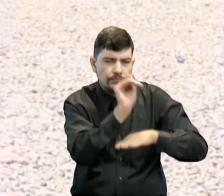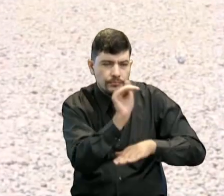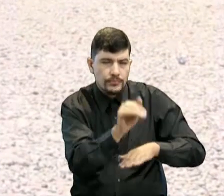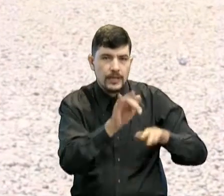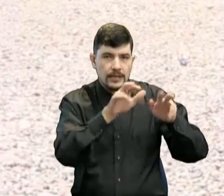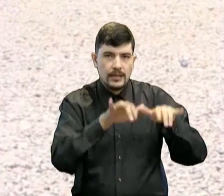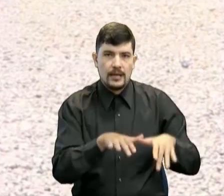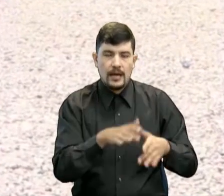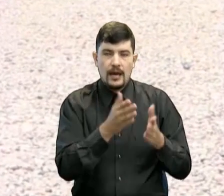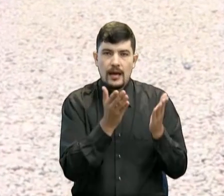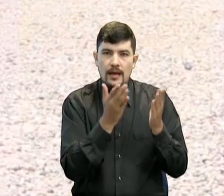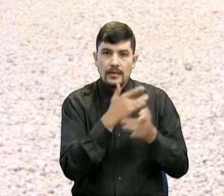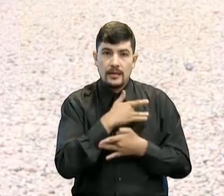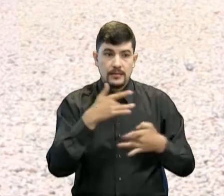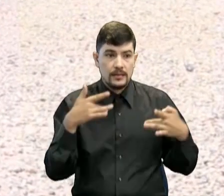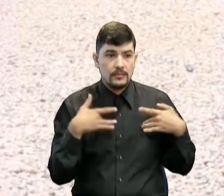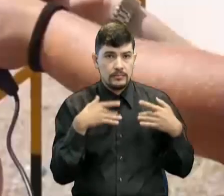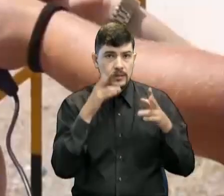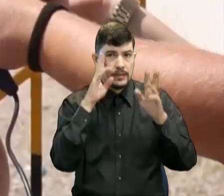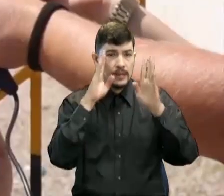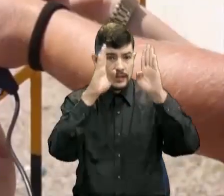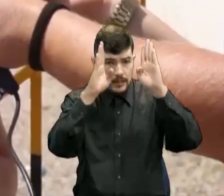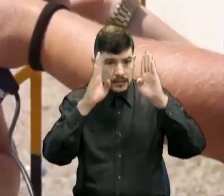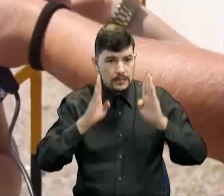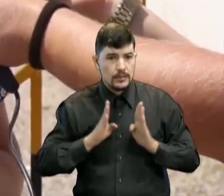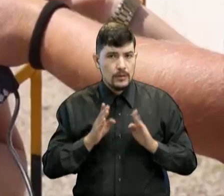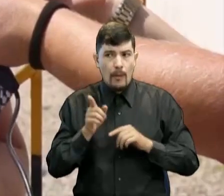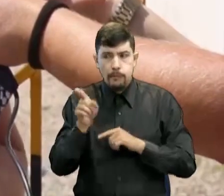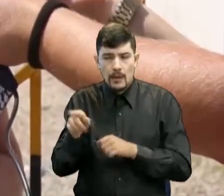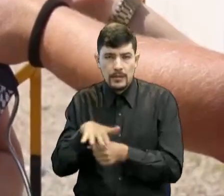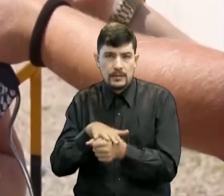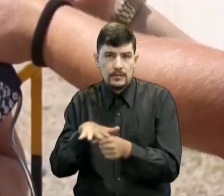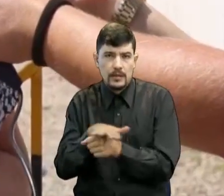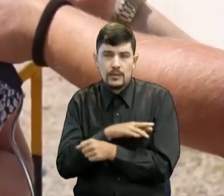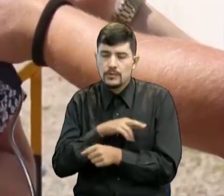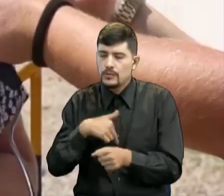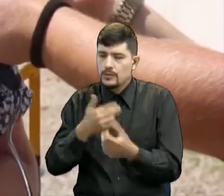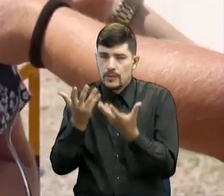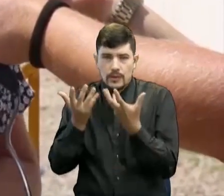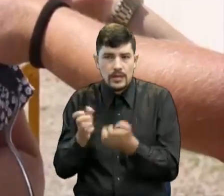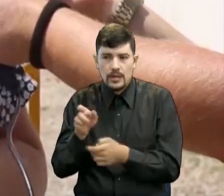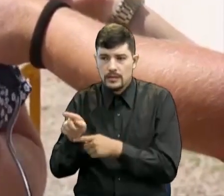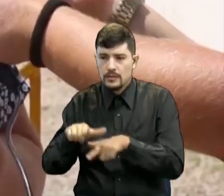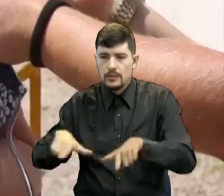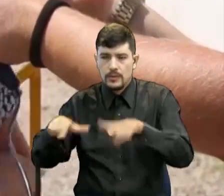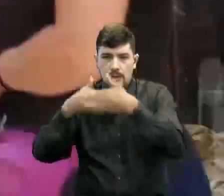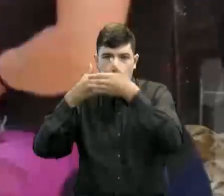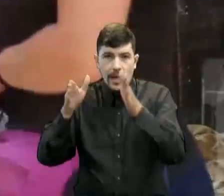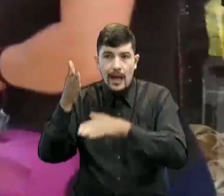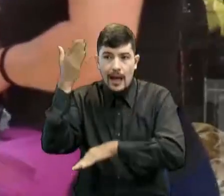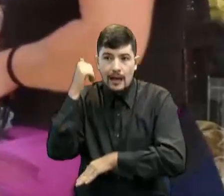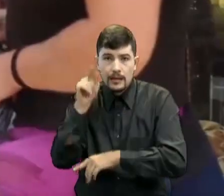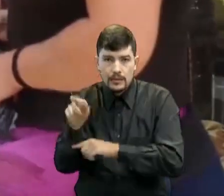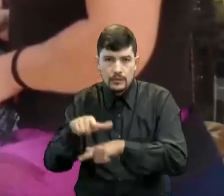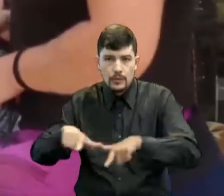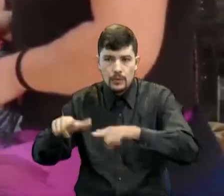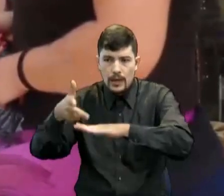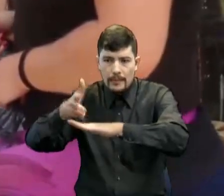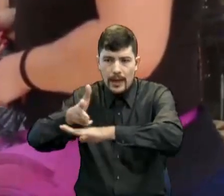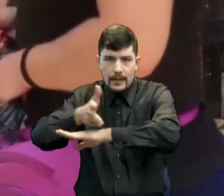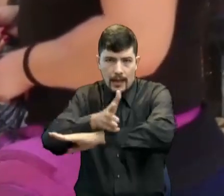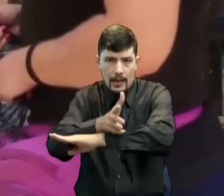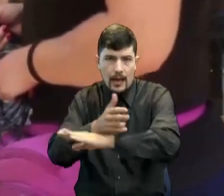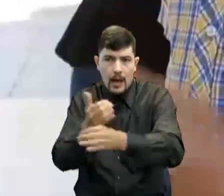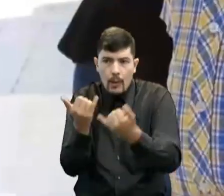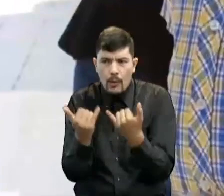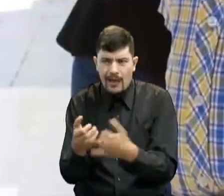que nos verifiquen y nos miren. Nosotros no queremos que esto funcione aquí. Aquí funcionaba un parqueadero. Pero ¿cuál es el llamado que